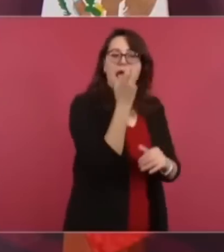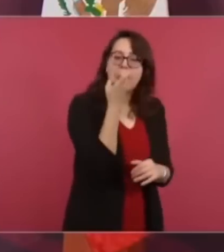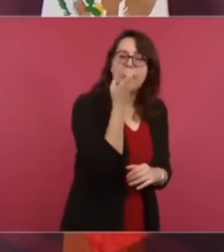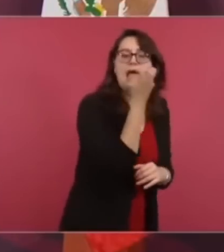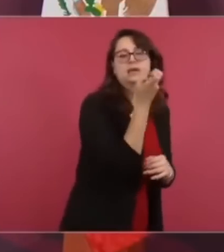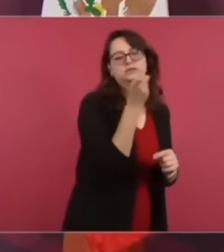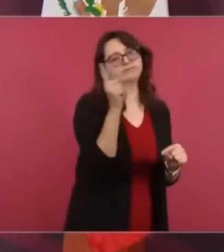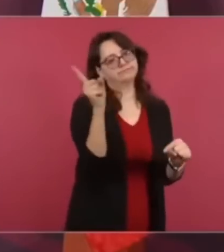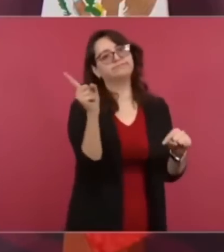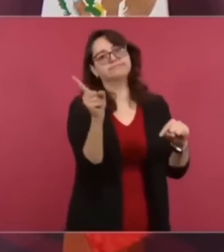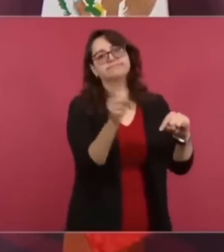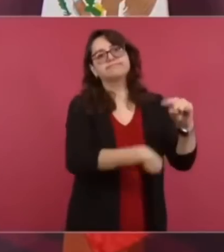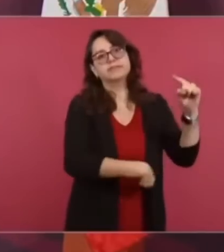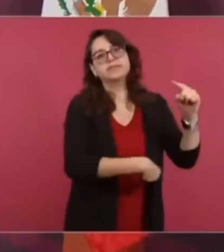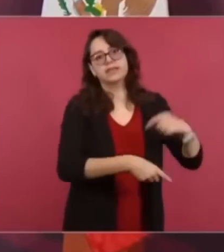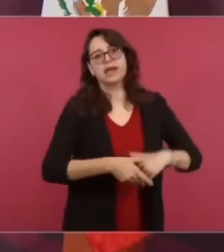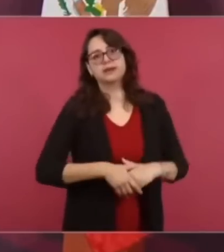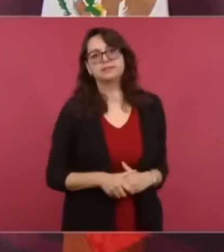Servicio médico especial,